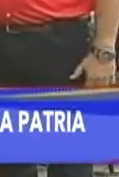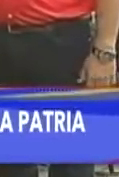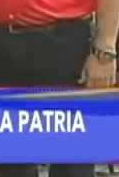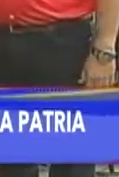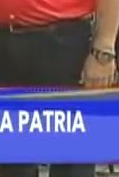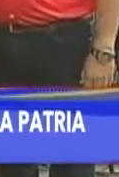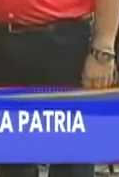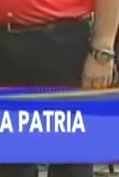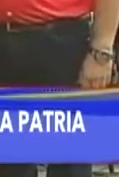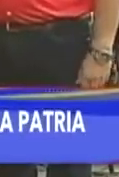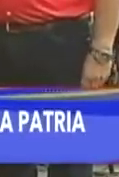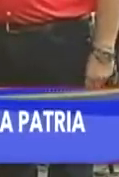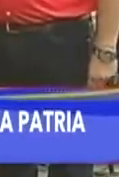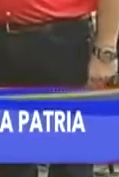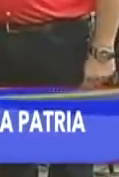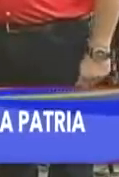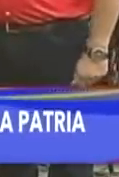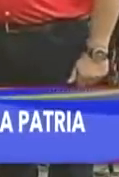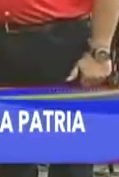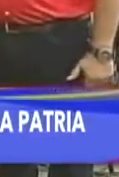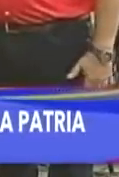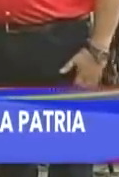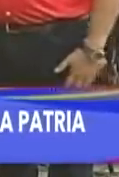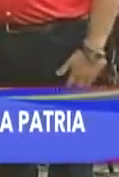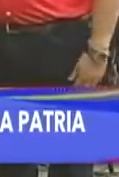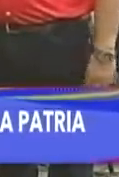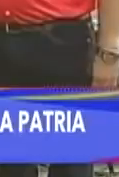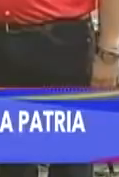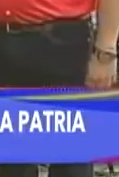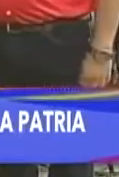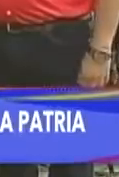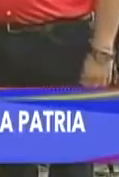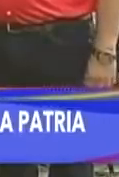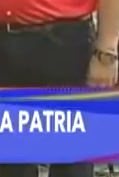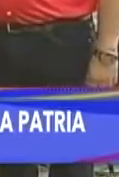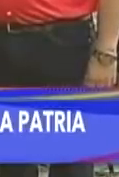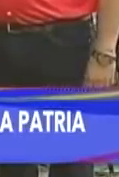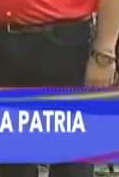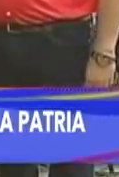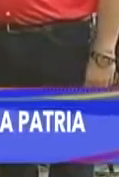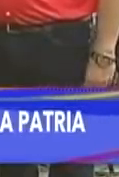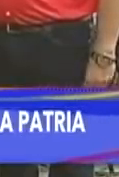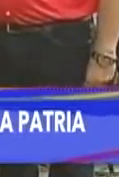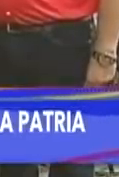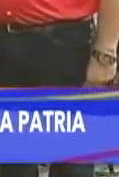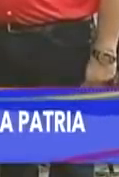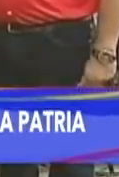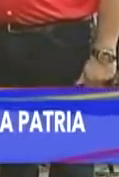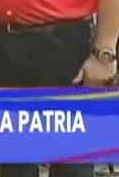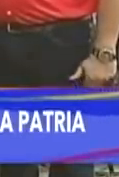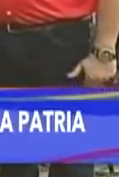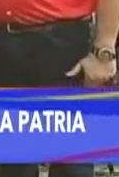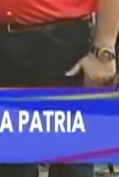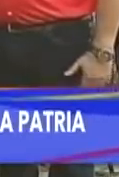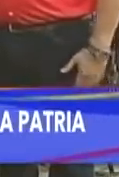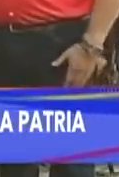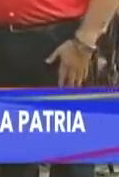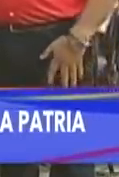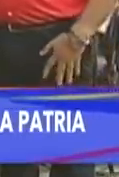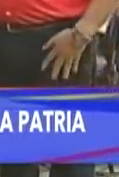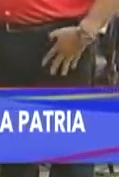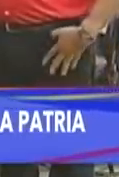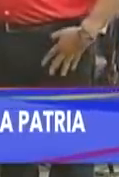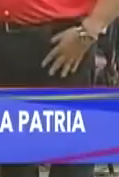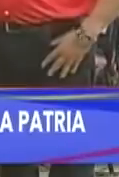calle, presidente, a rendir honor a nuestros médicos, a nuestras médicas, y aquí